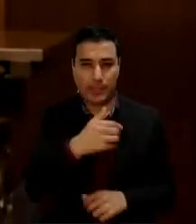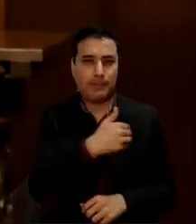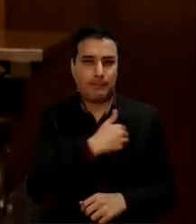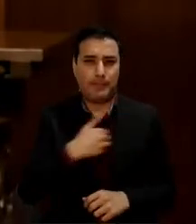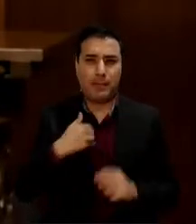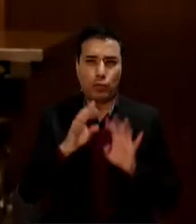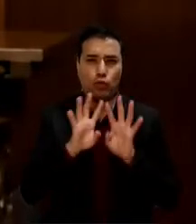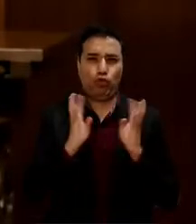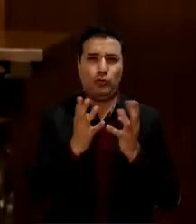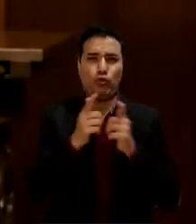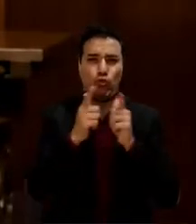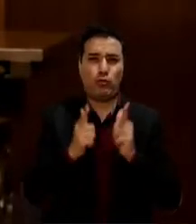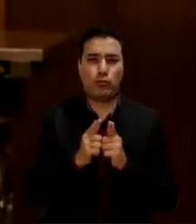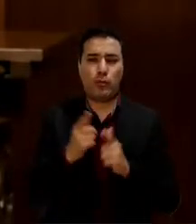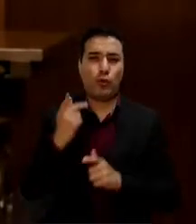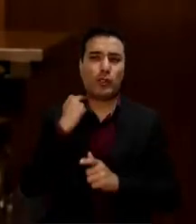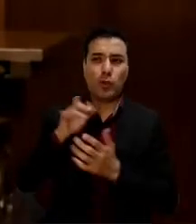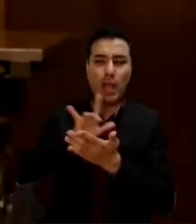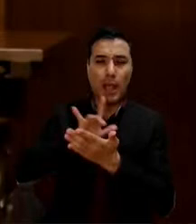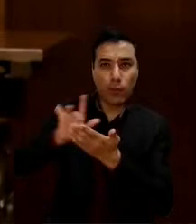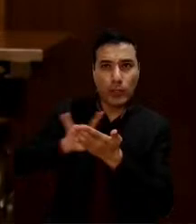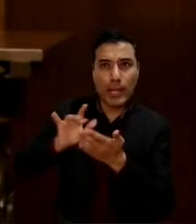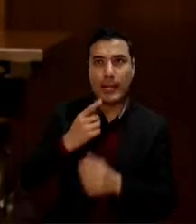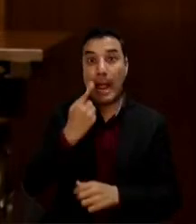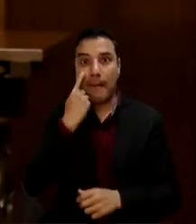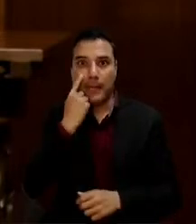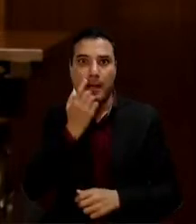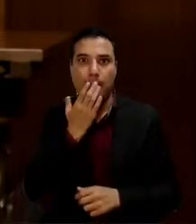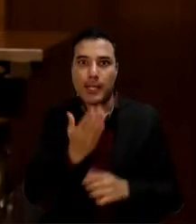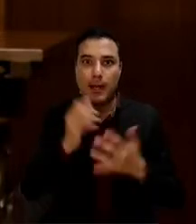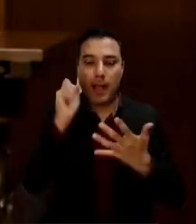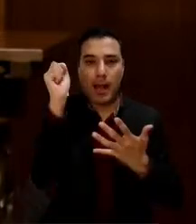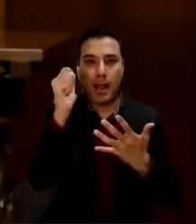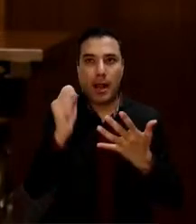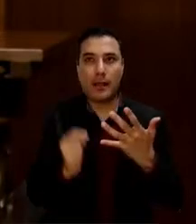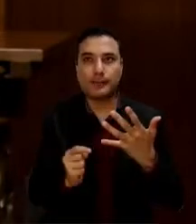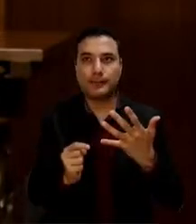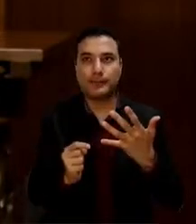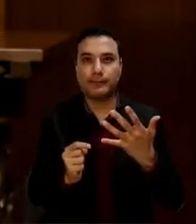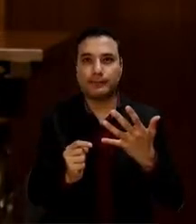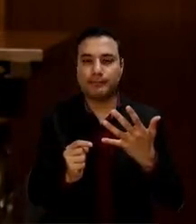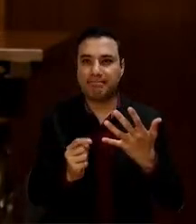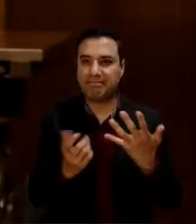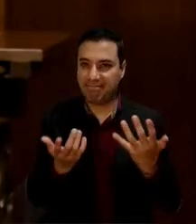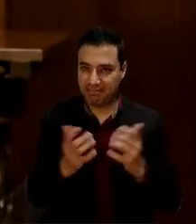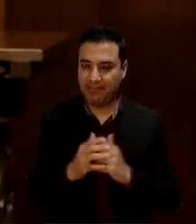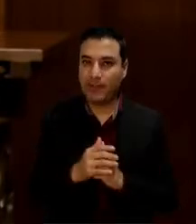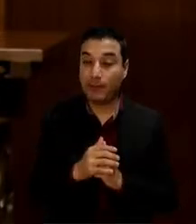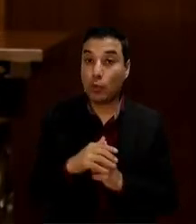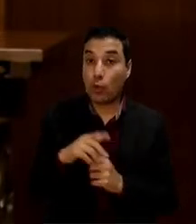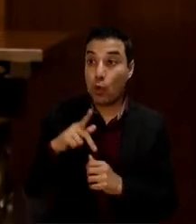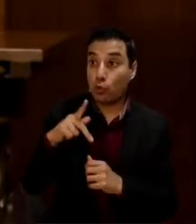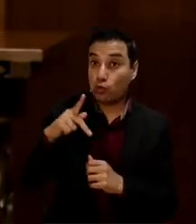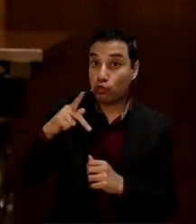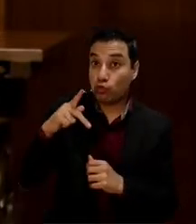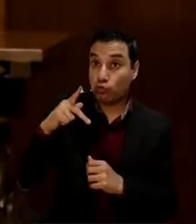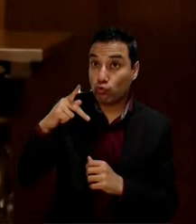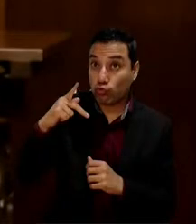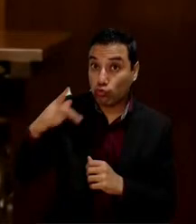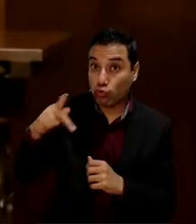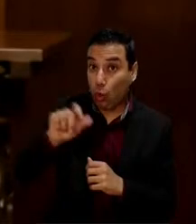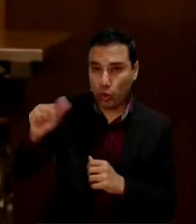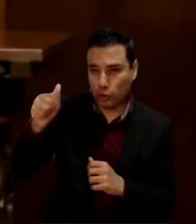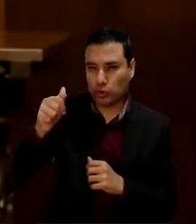de partidos políticos o coalición, mientras que las funciones de demás integrantes